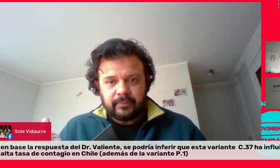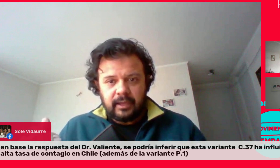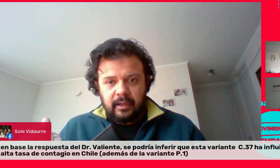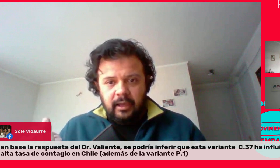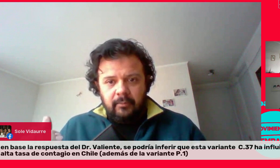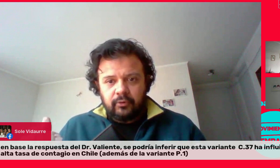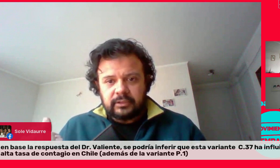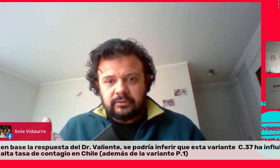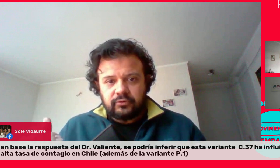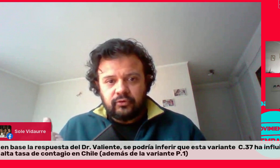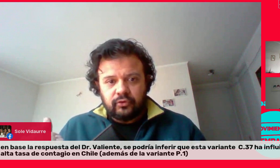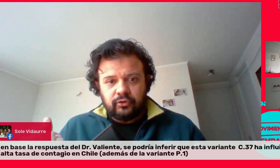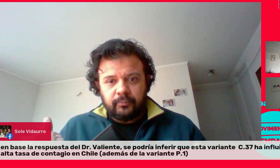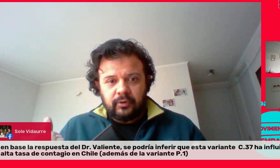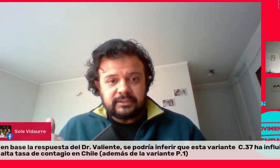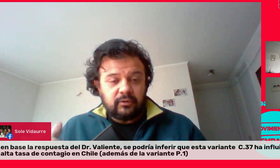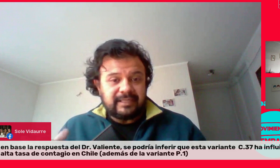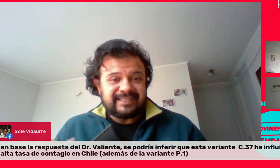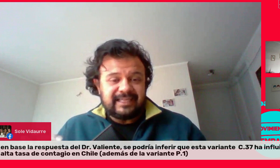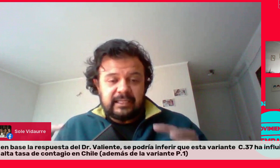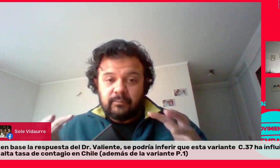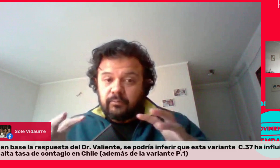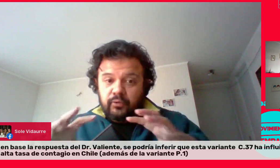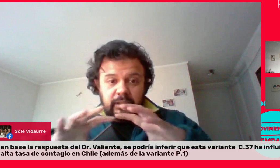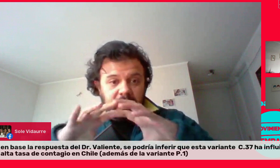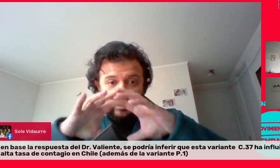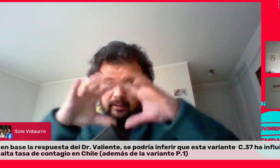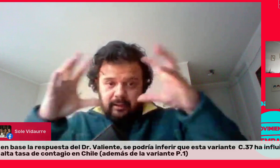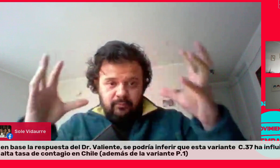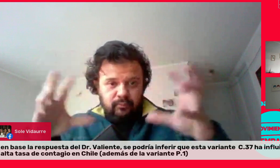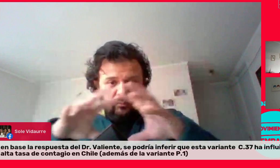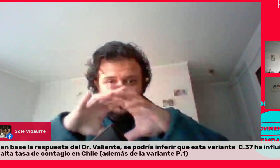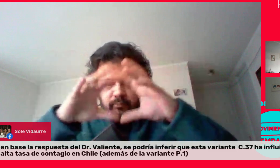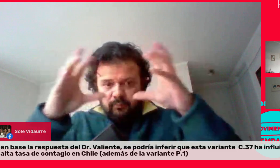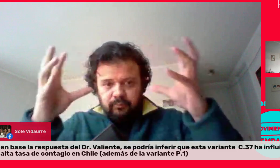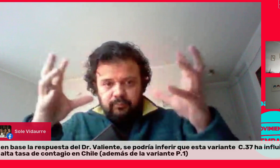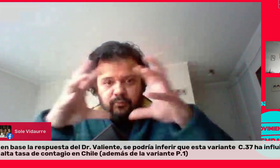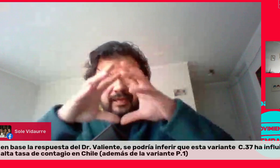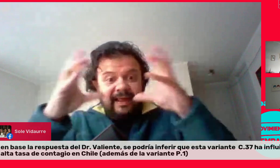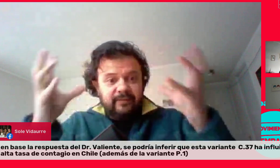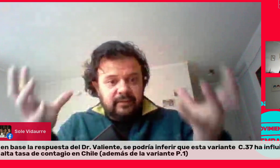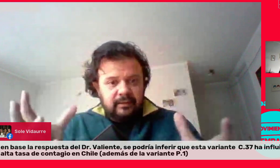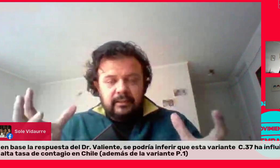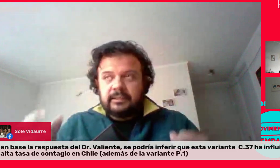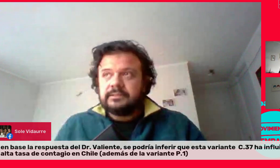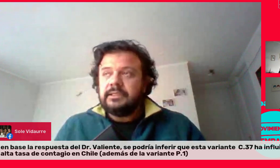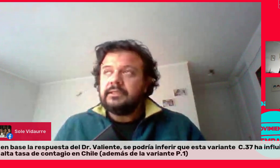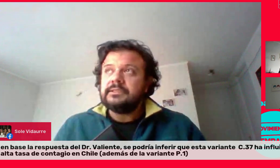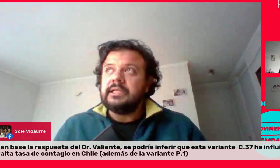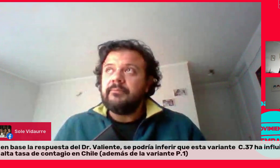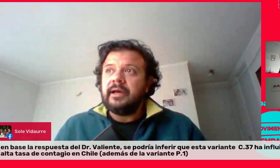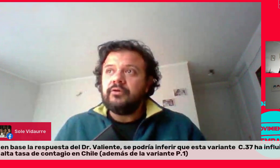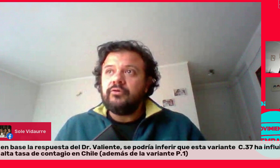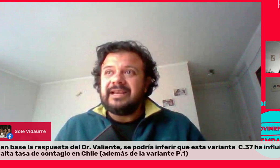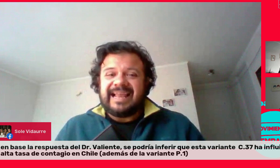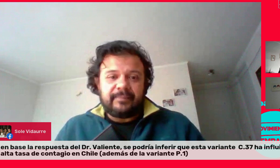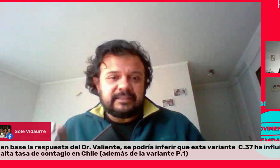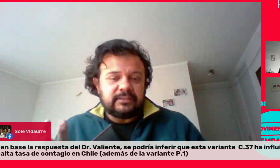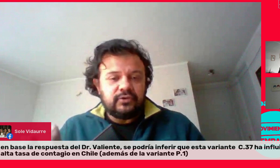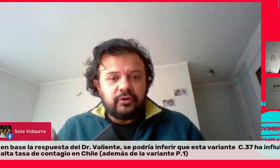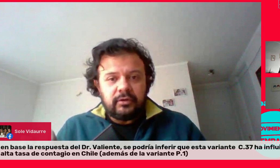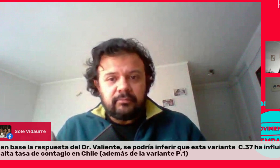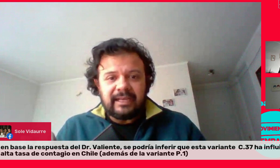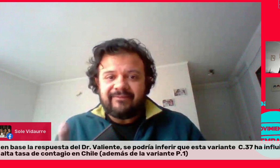ellas, ¿ya? Por lo tanto, yo puedo hacer un screening muy, muy grande, ¿sí? Sin embargo,